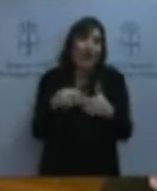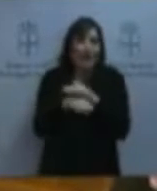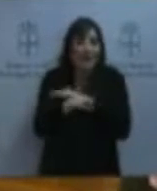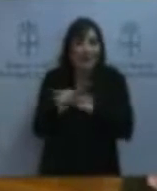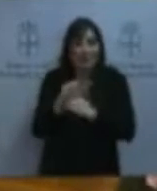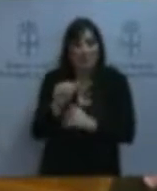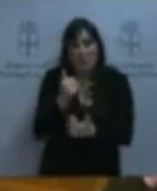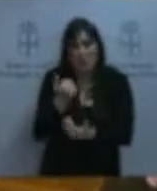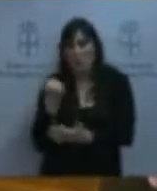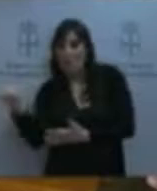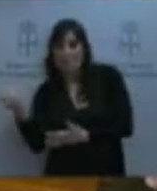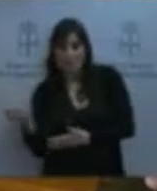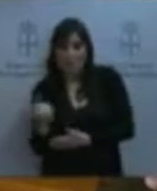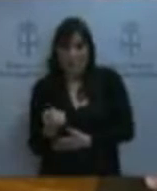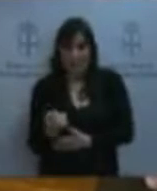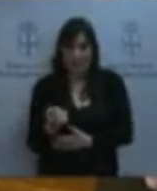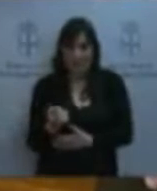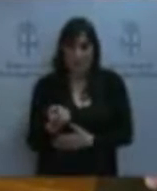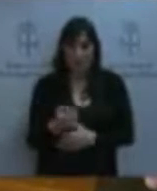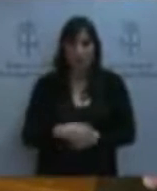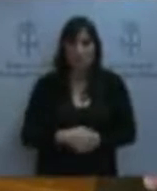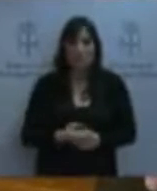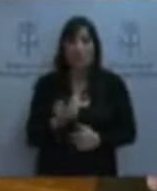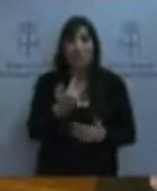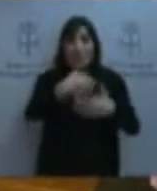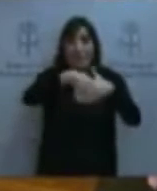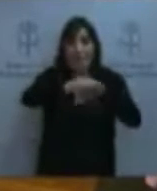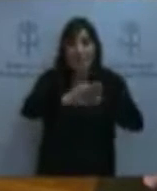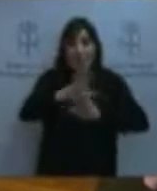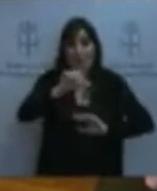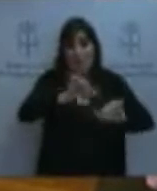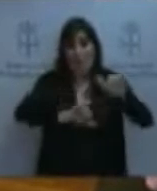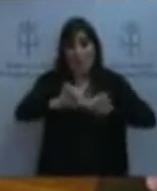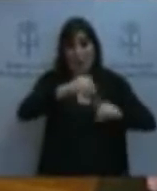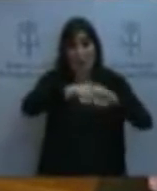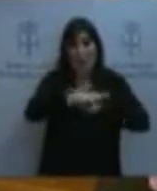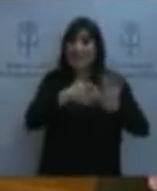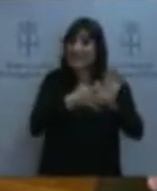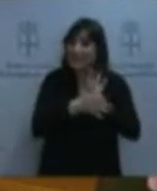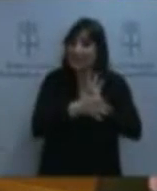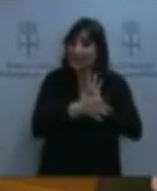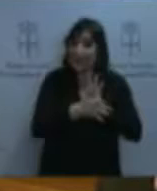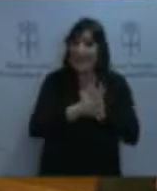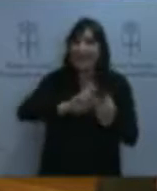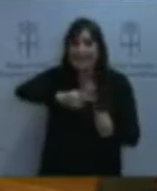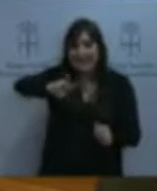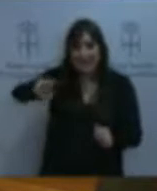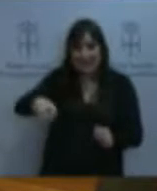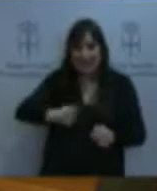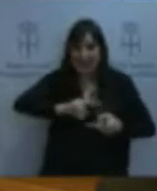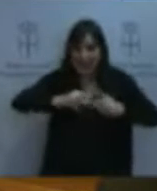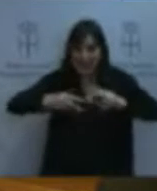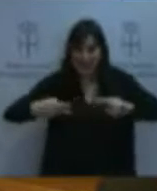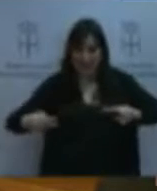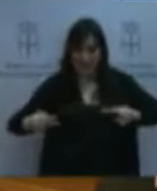Tenemos un banco de germoplasma que se encarga de guardar la diversidad genética de las especies vegetales silvestres, que debería de asegurar